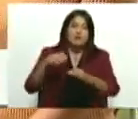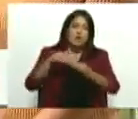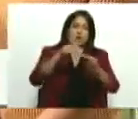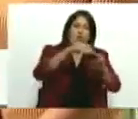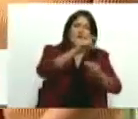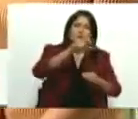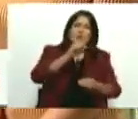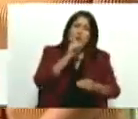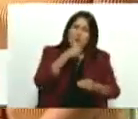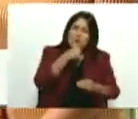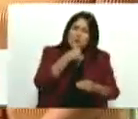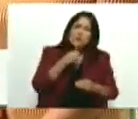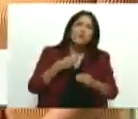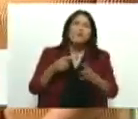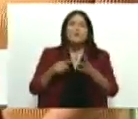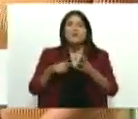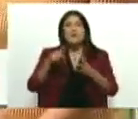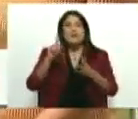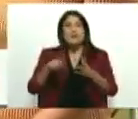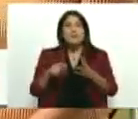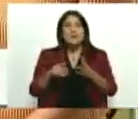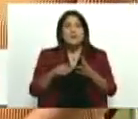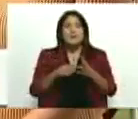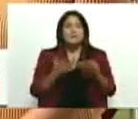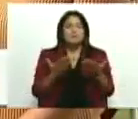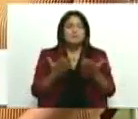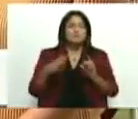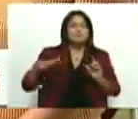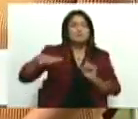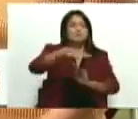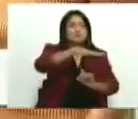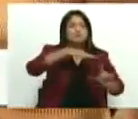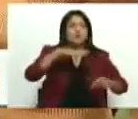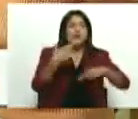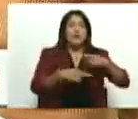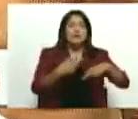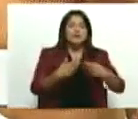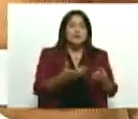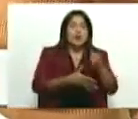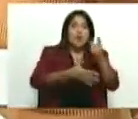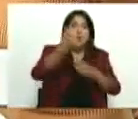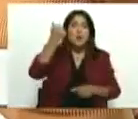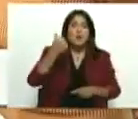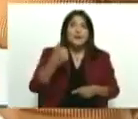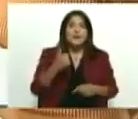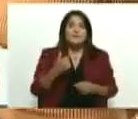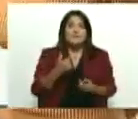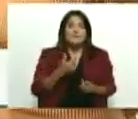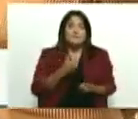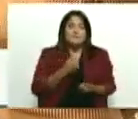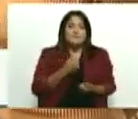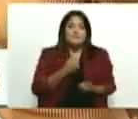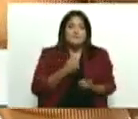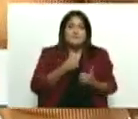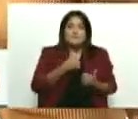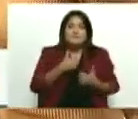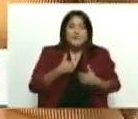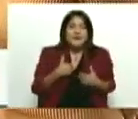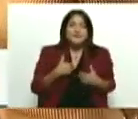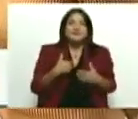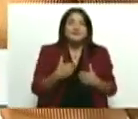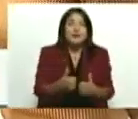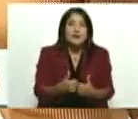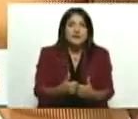abuelas, que se ensañó principalmente con el estado de bienestar que la Revolución Bolivariana proporcionó a las inmensas mayorías